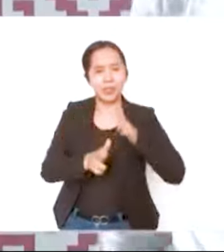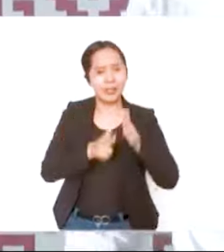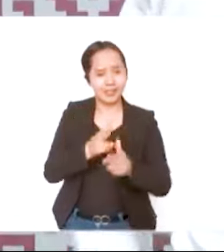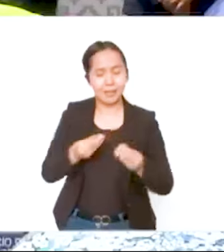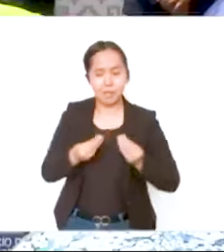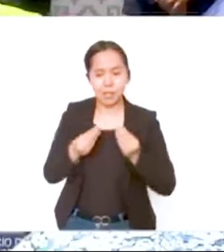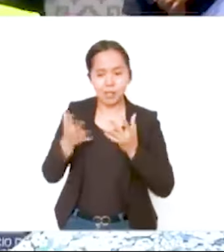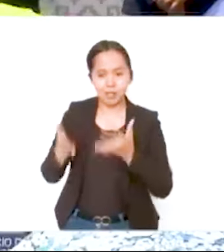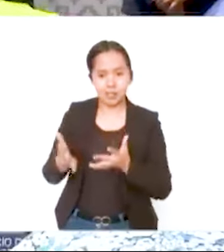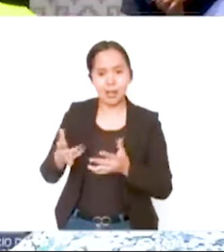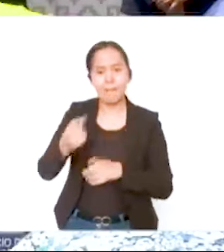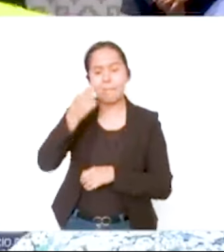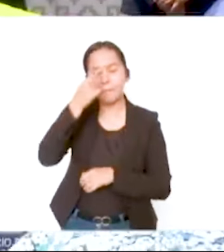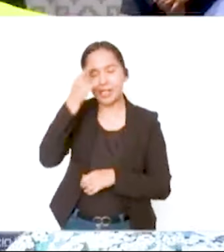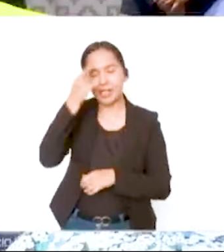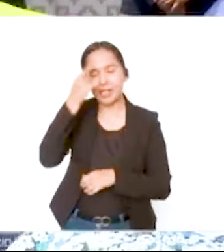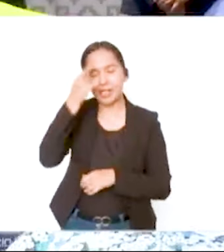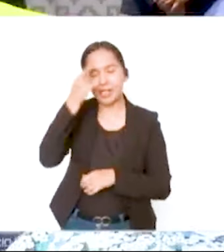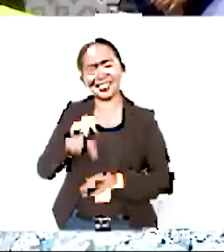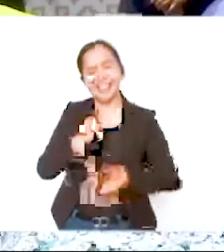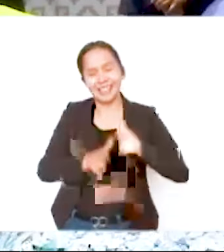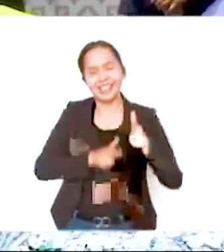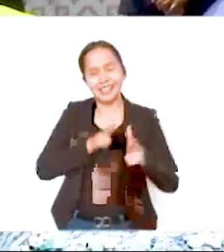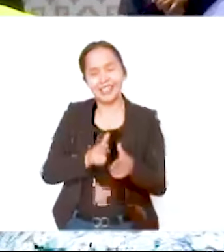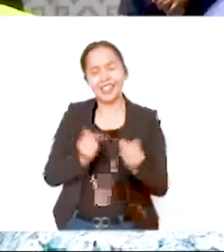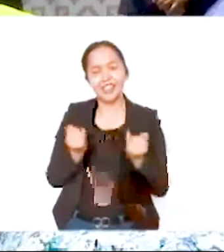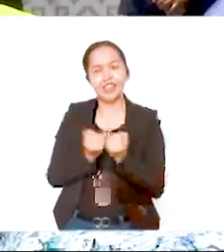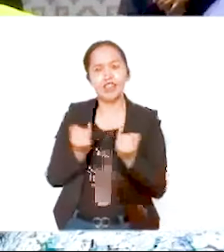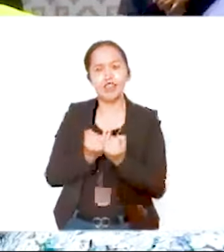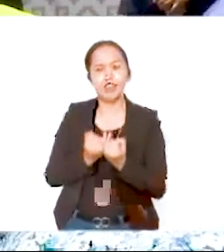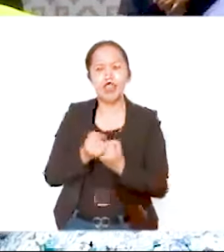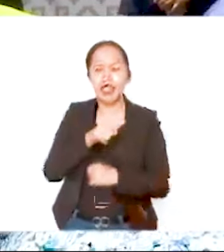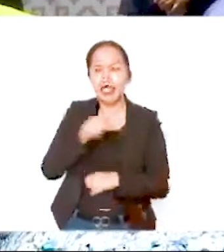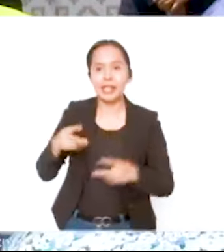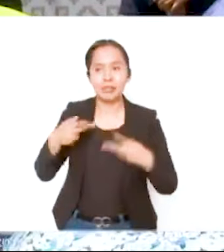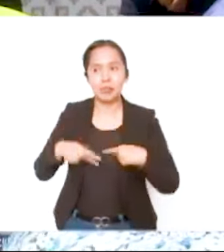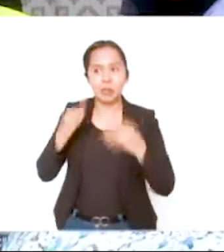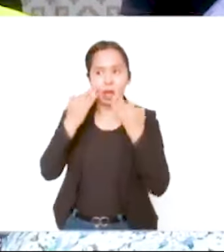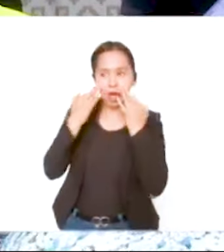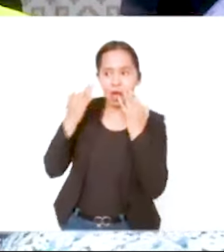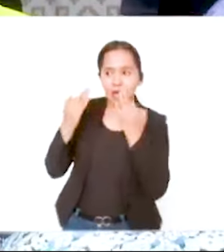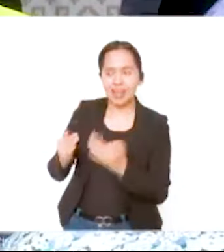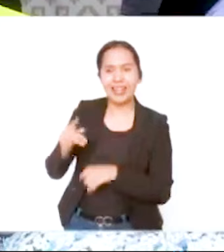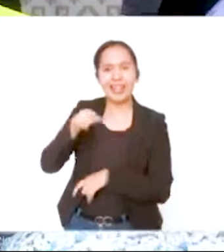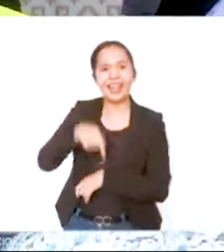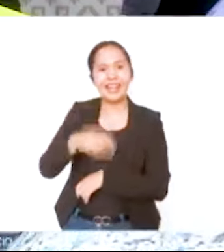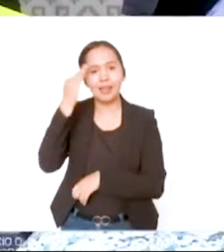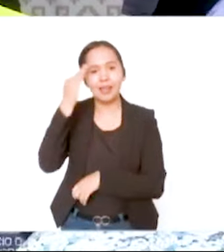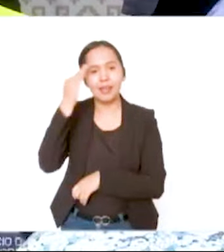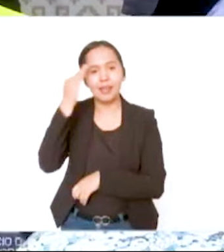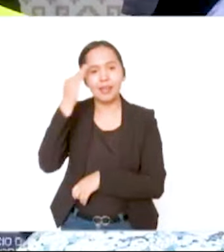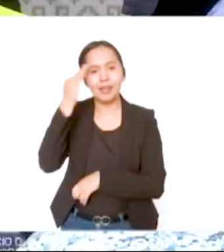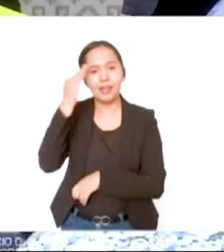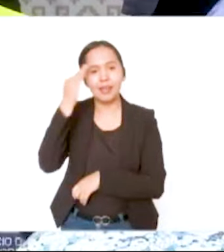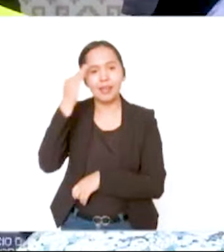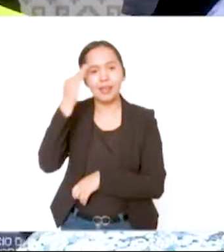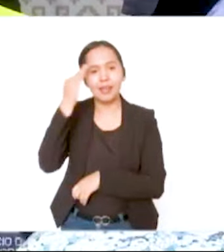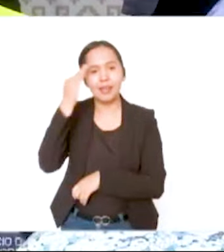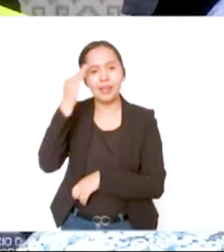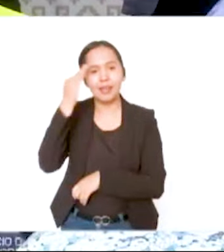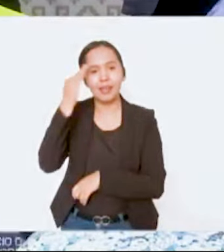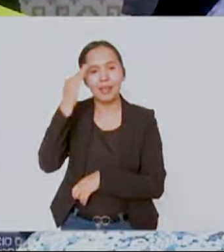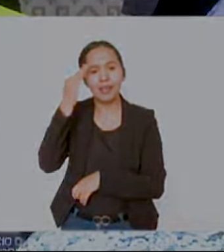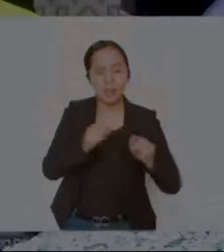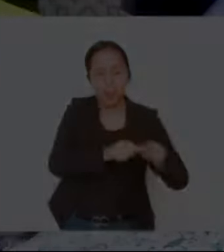esta administración para el Tren Ligero y estoy seguro que la gente notará muy rápido la mejora en tiempos de espera y en tiempos de recorrido.